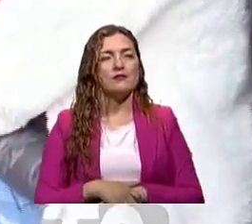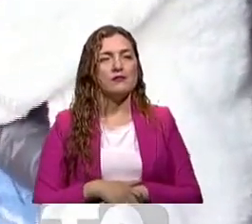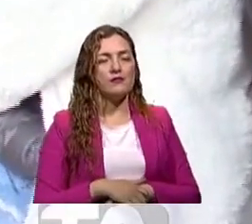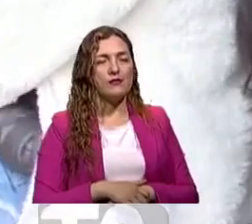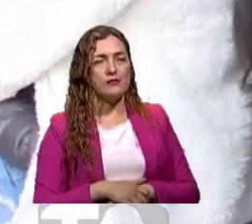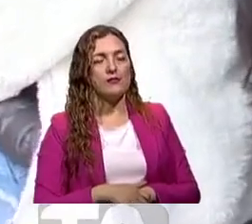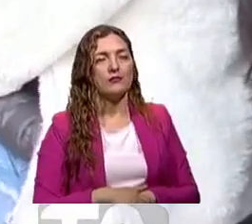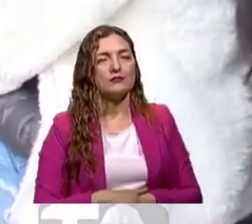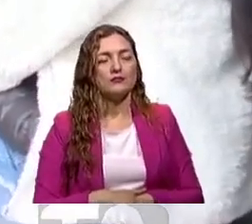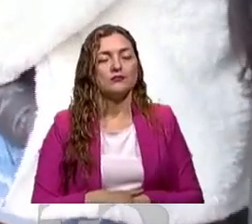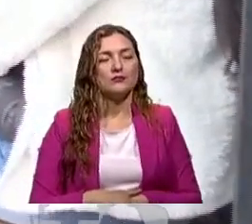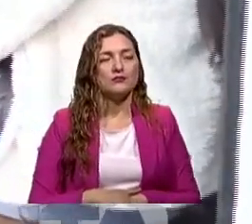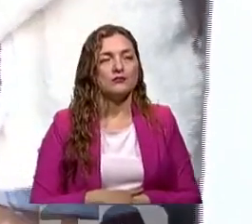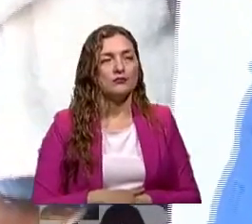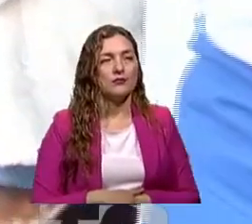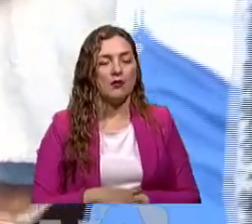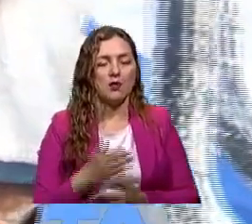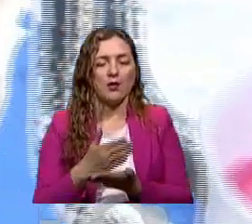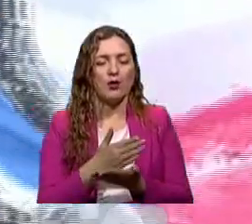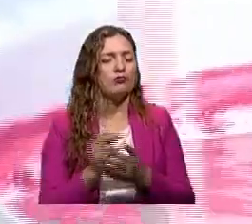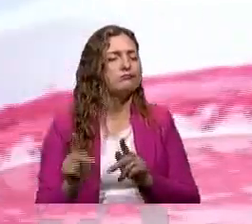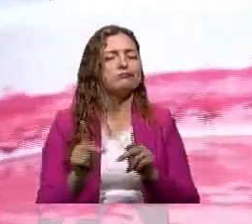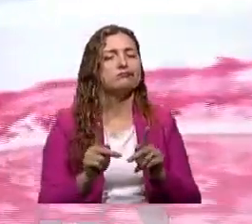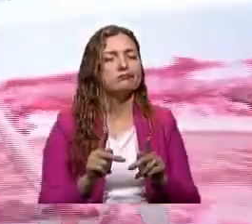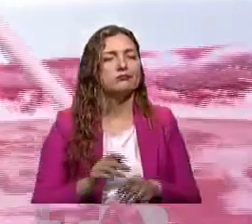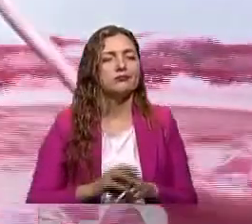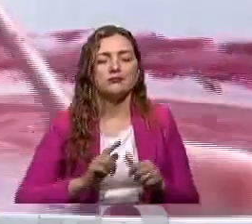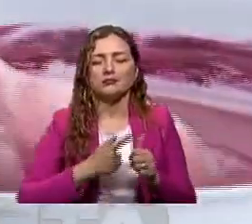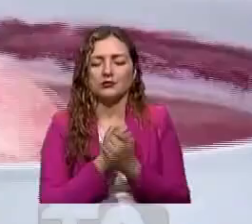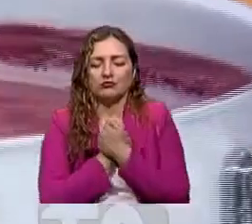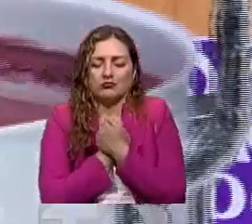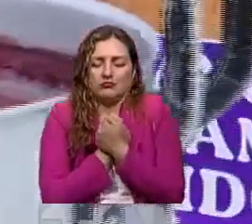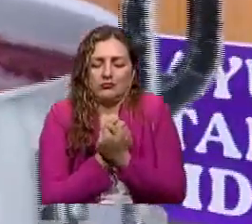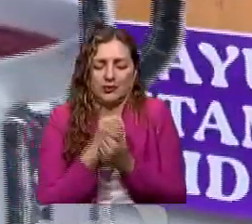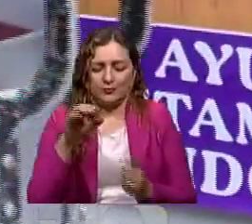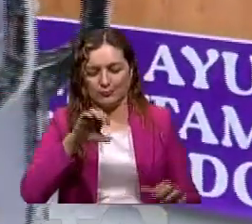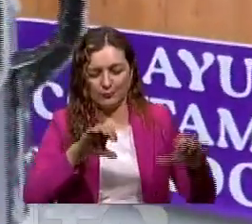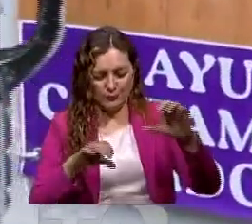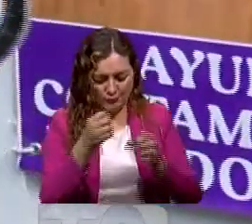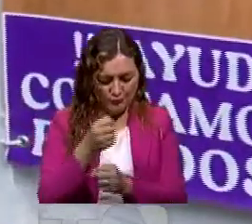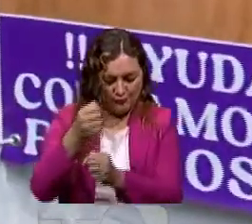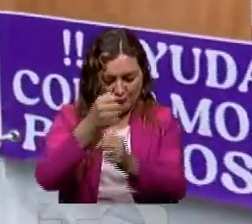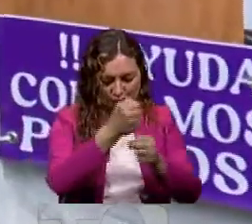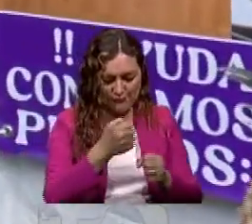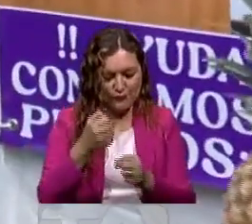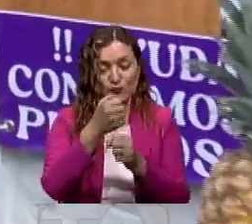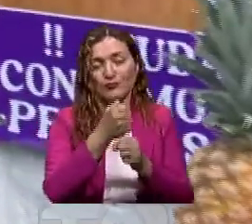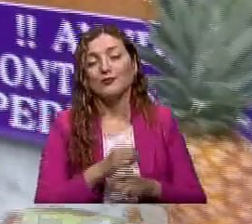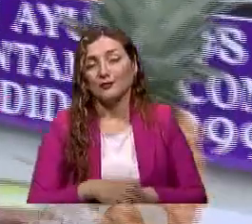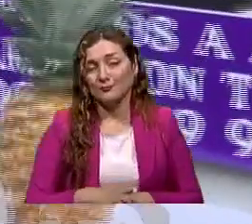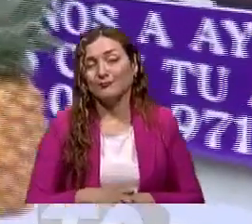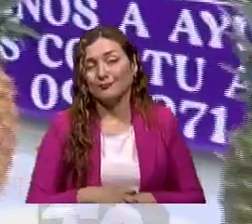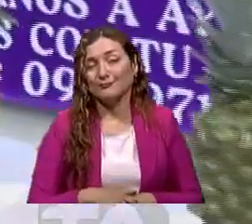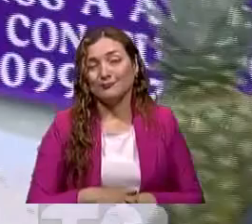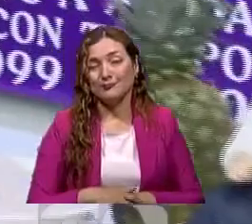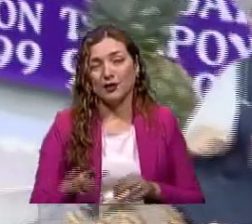la preparación y la esencia principal es el amor que le ponemos a la elaborarla, con la mesa de los chefs